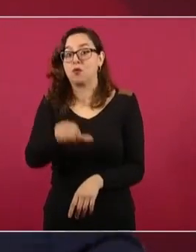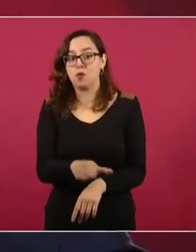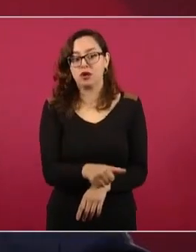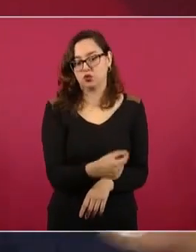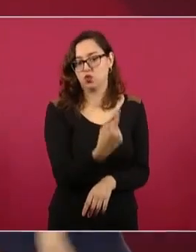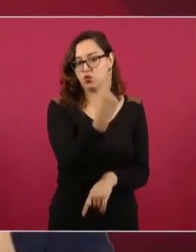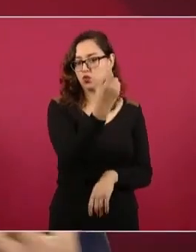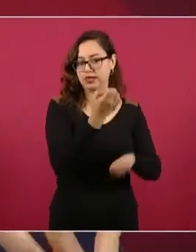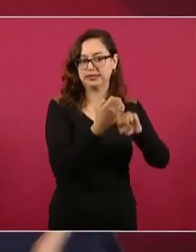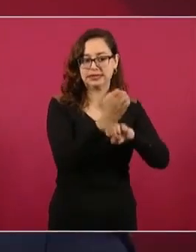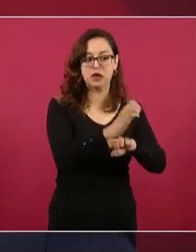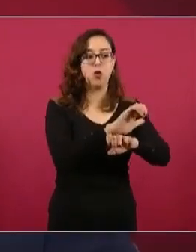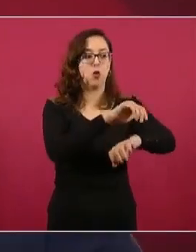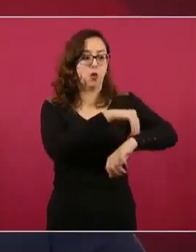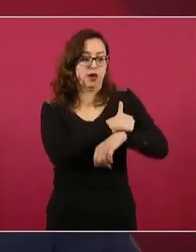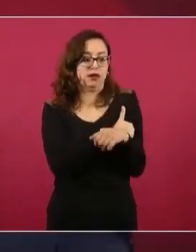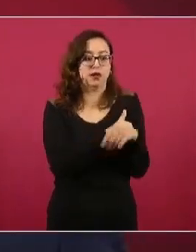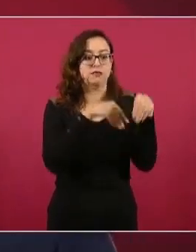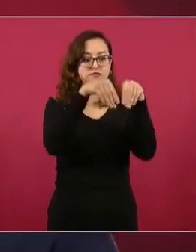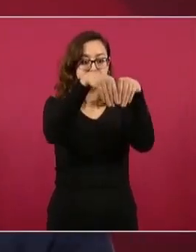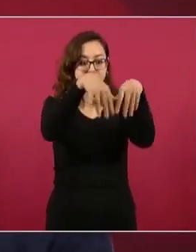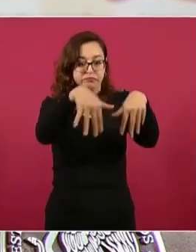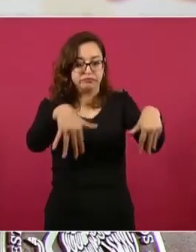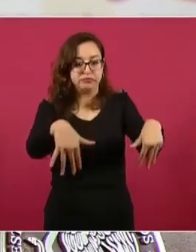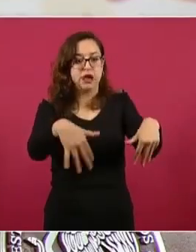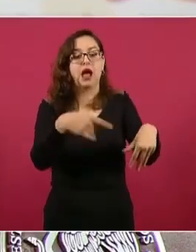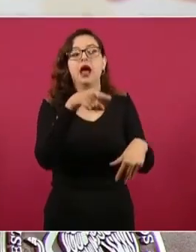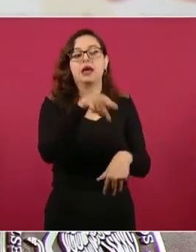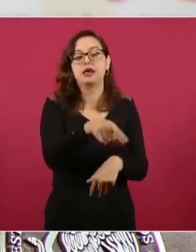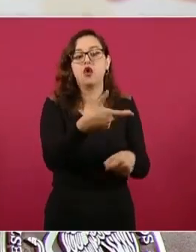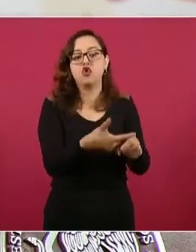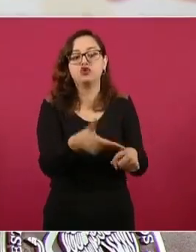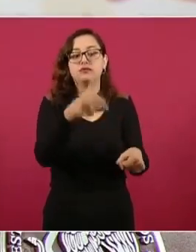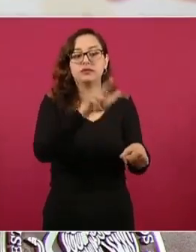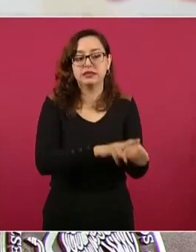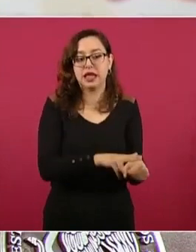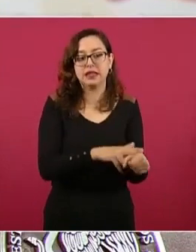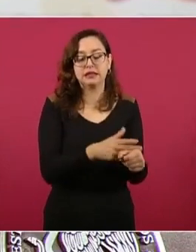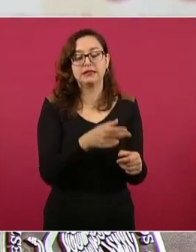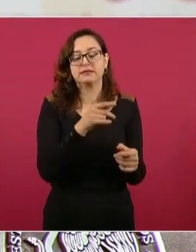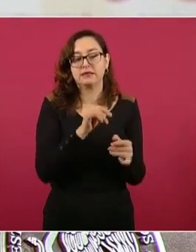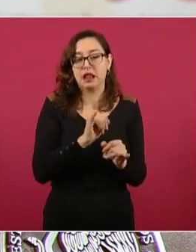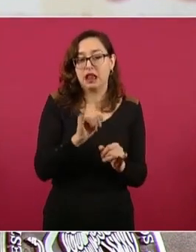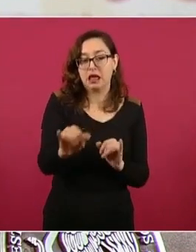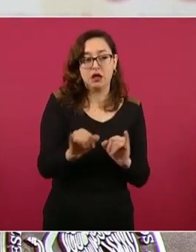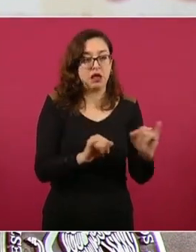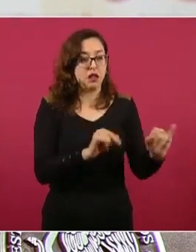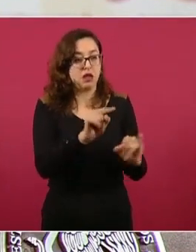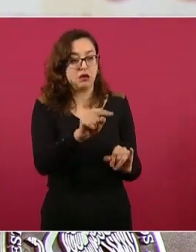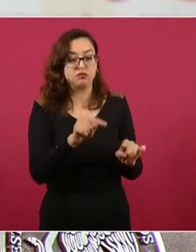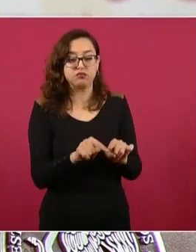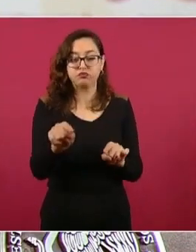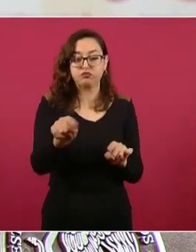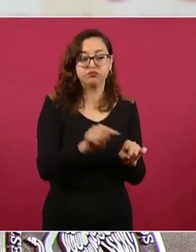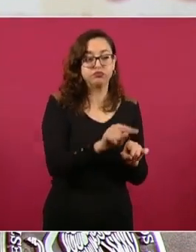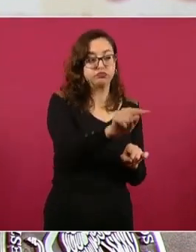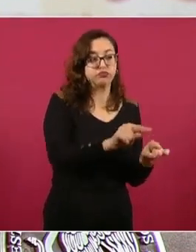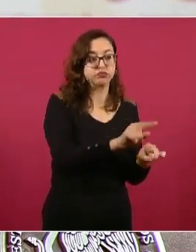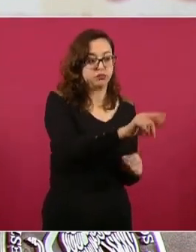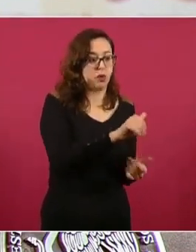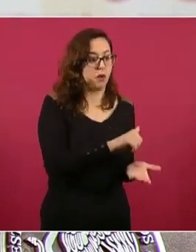están más dispersas, las que son más pequeñas, ese tramo de la última milla también muchas veces puede